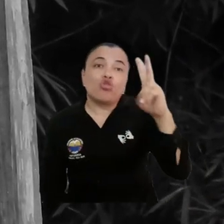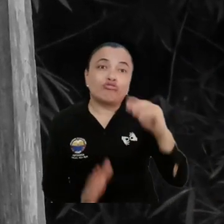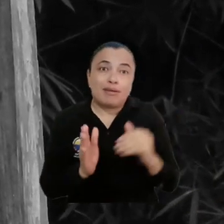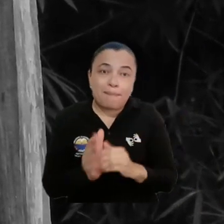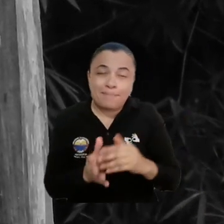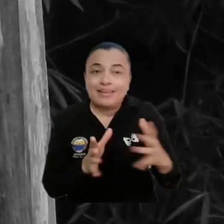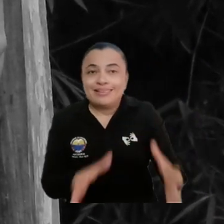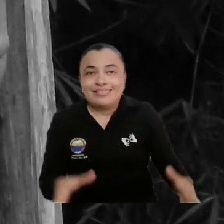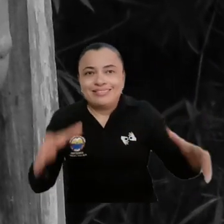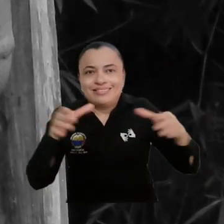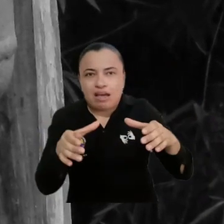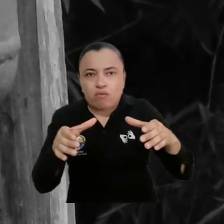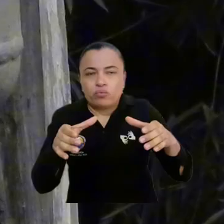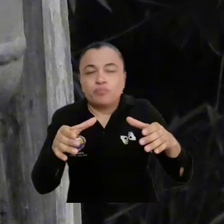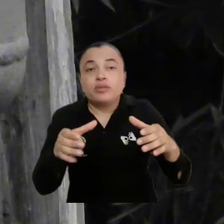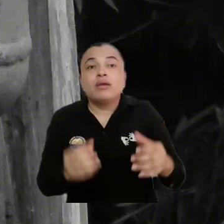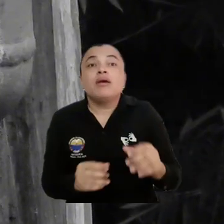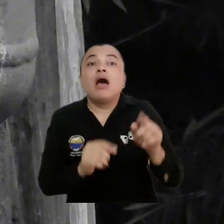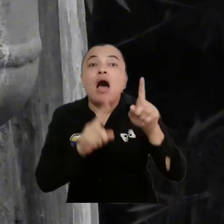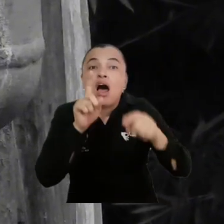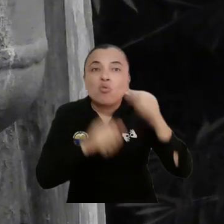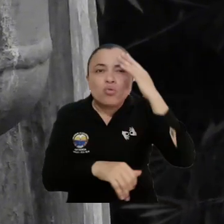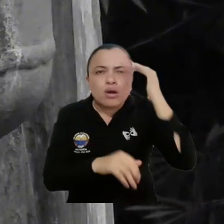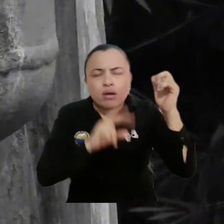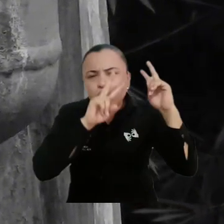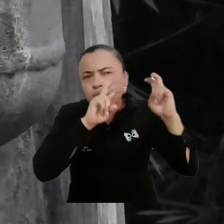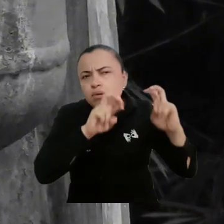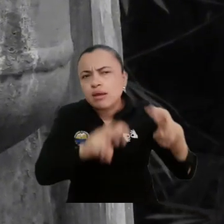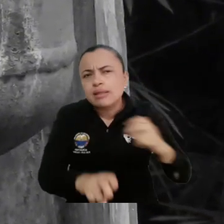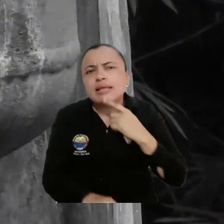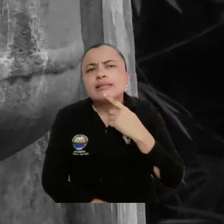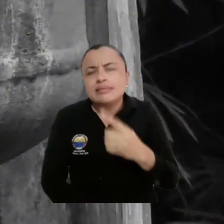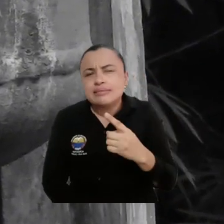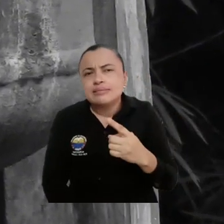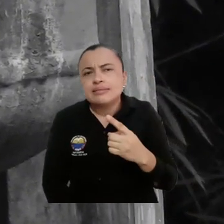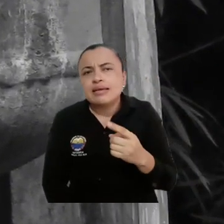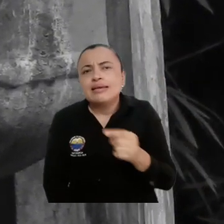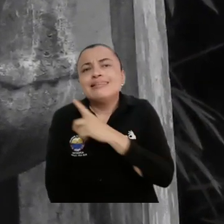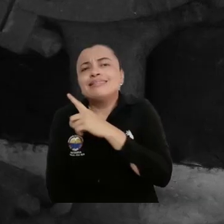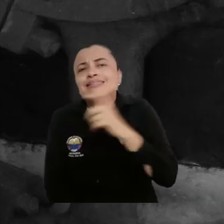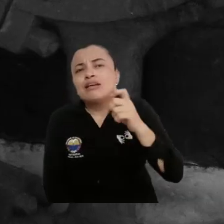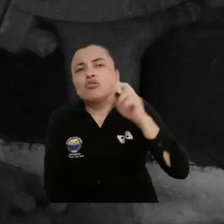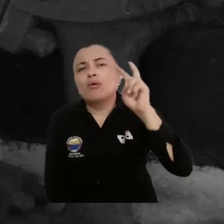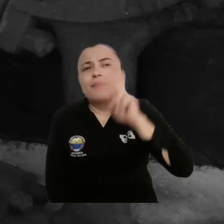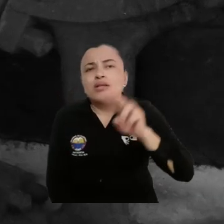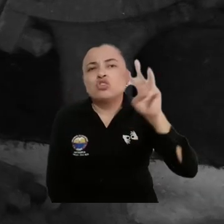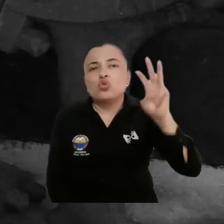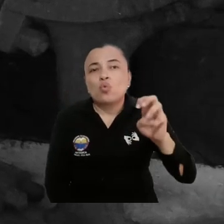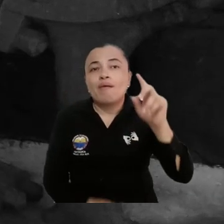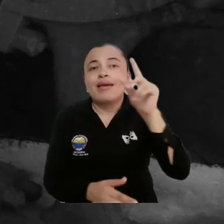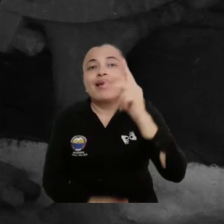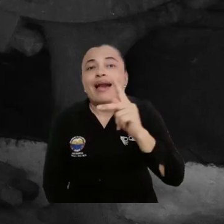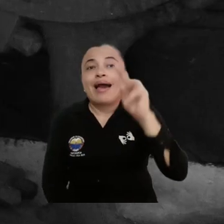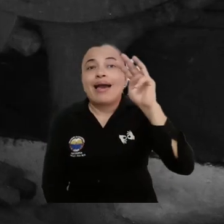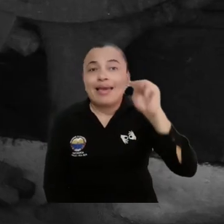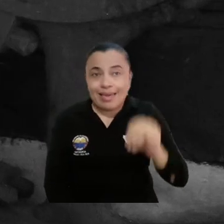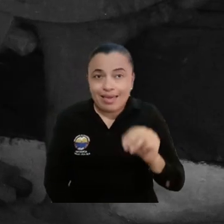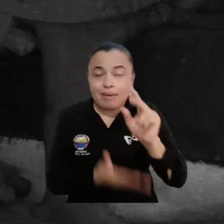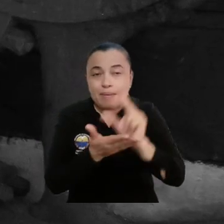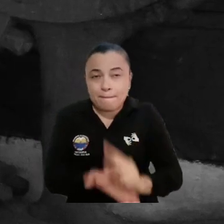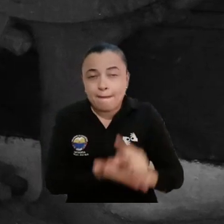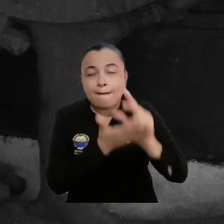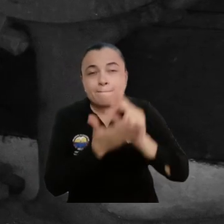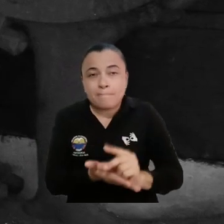Joaquín Viloria señalan que la producción de Hirokasaka osciló entre 129.000 kilogramos a 250.000 kilogramos de